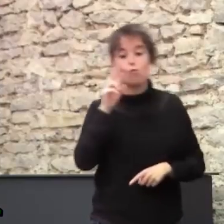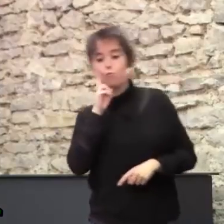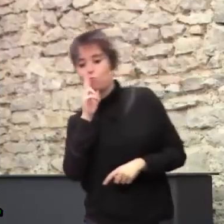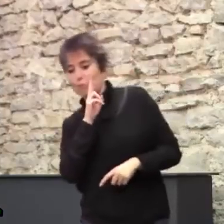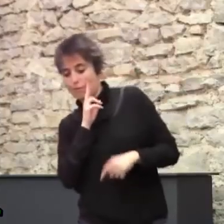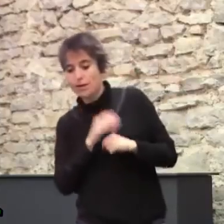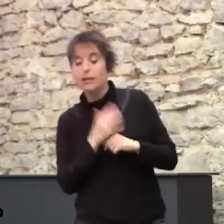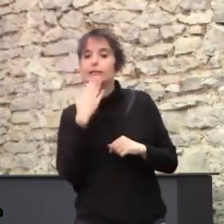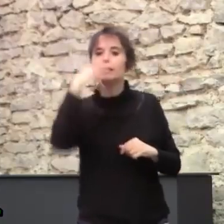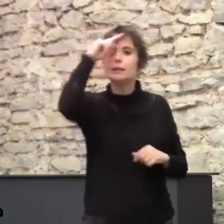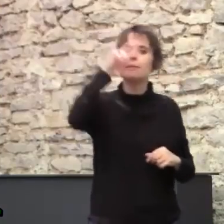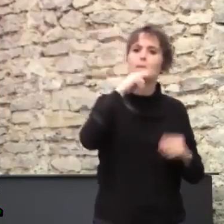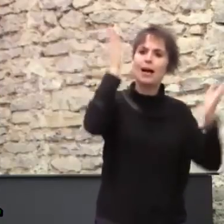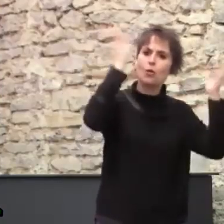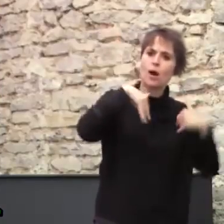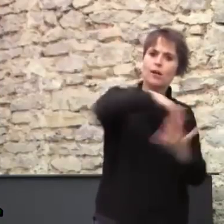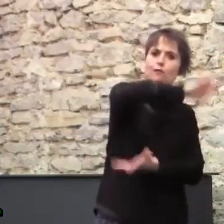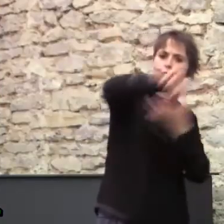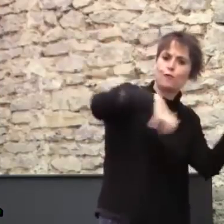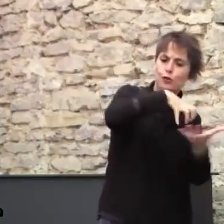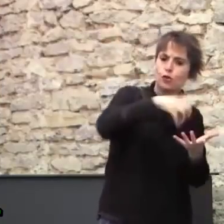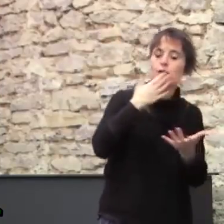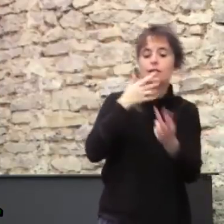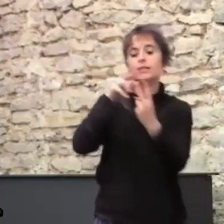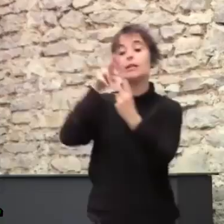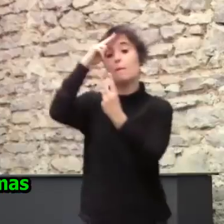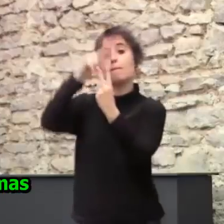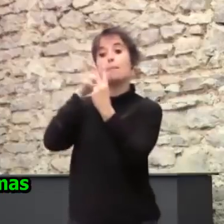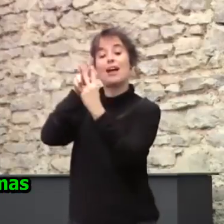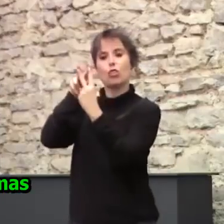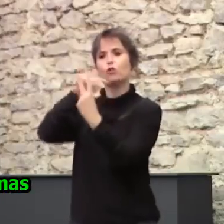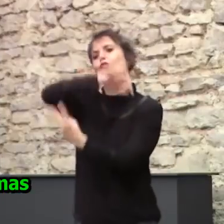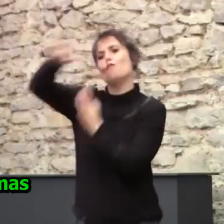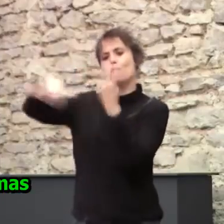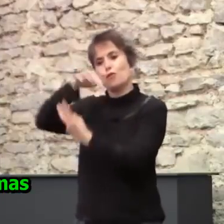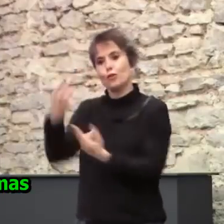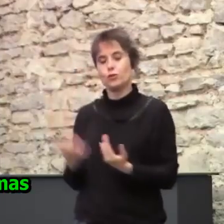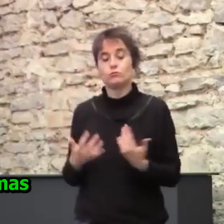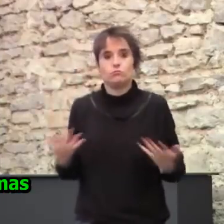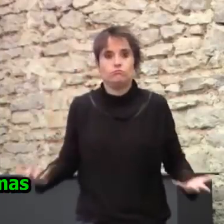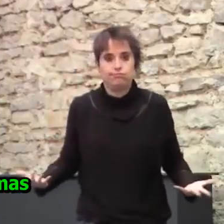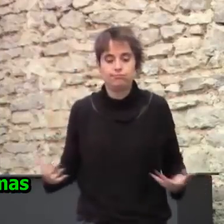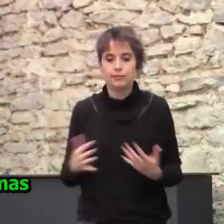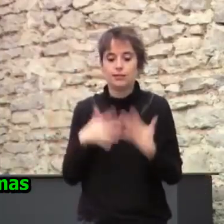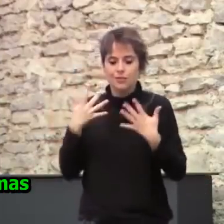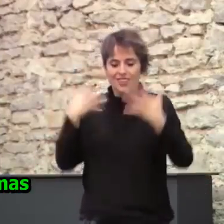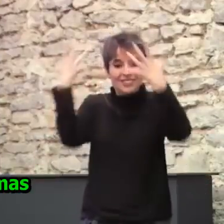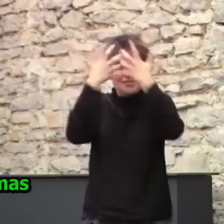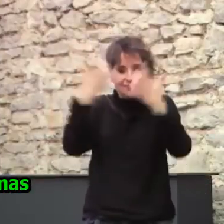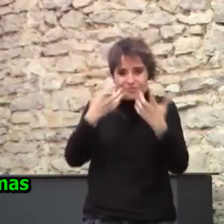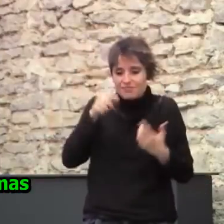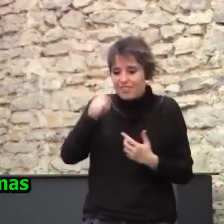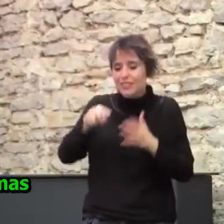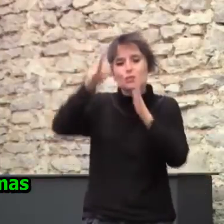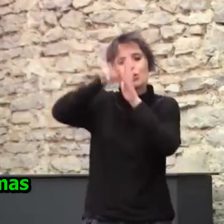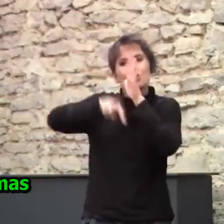Cuando no hay papá, es un jaleo, cuando hay dos papás, otro jaleo, ¿vale? realmente ir en contra de